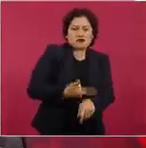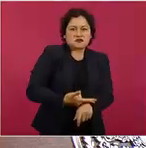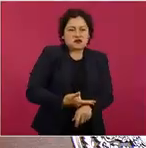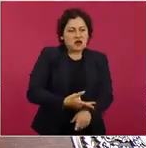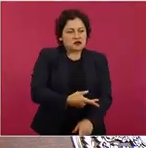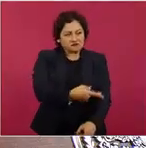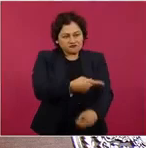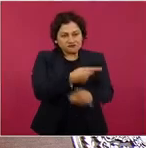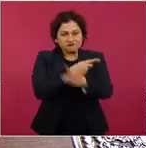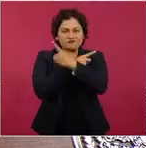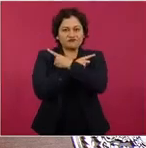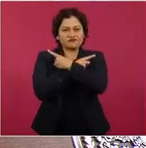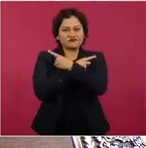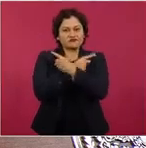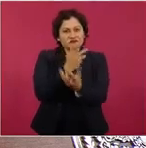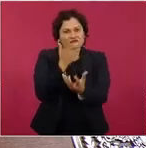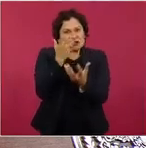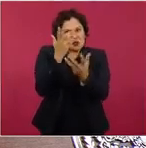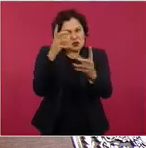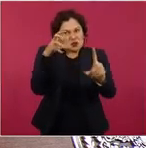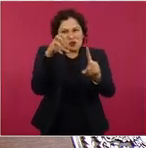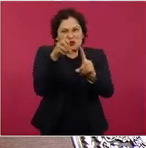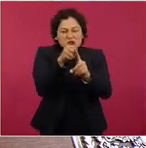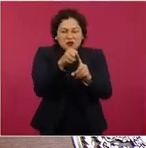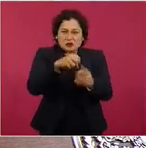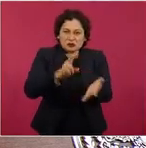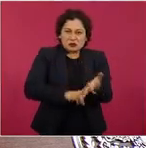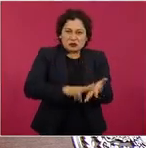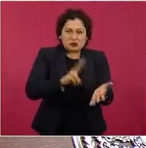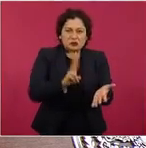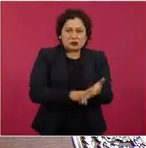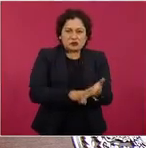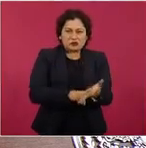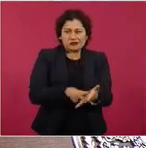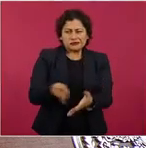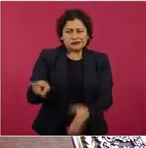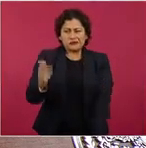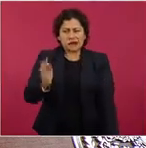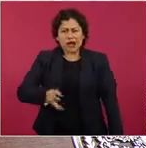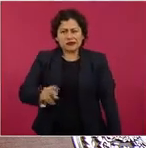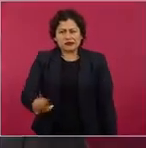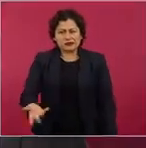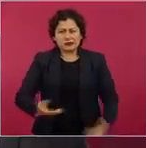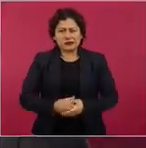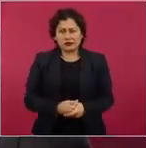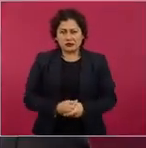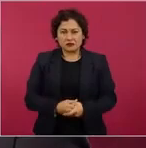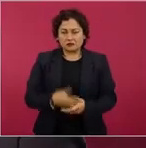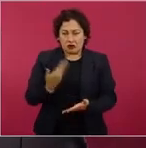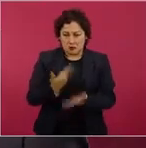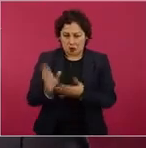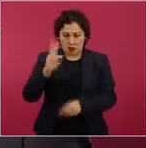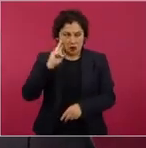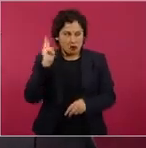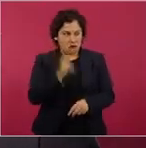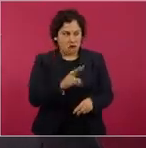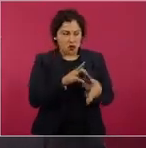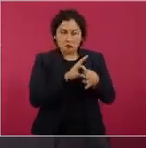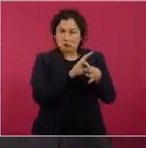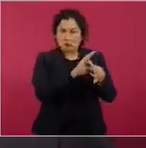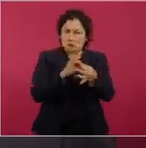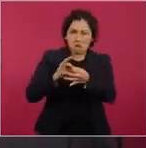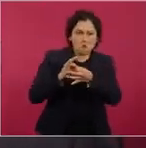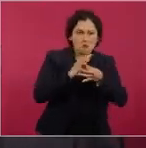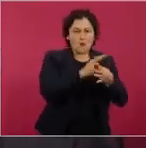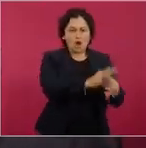que tienen ideales, que tienen principios, y además que son solidarios, que son fraternos, que son honestos.